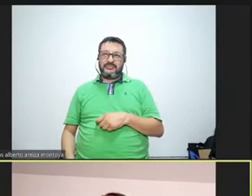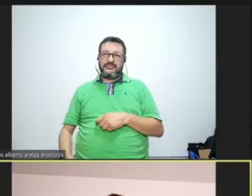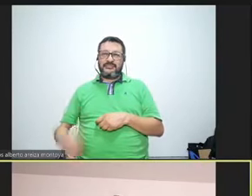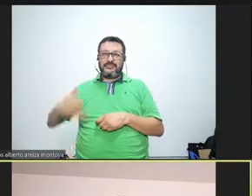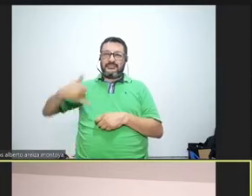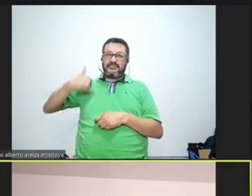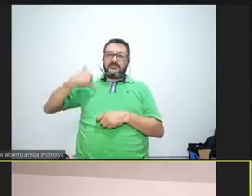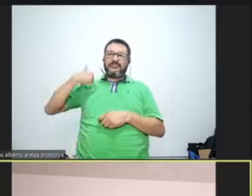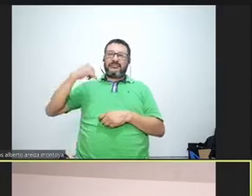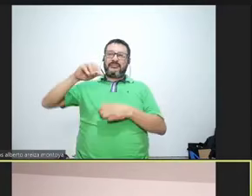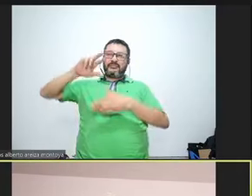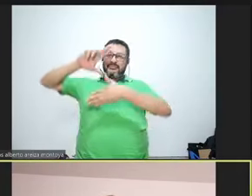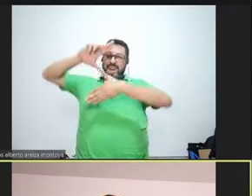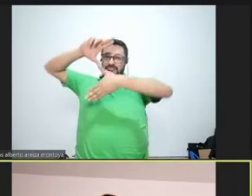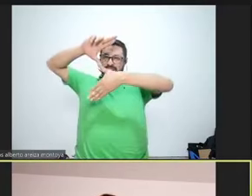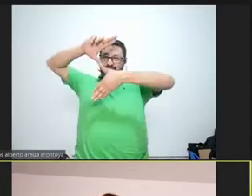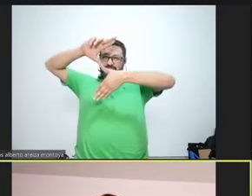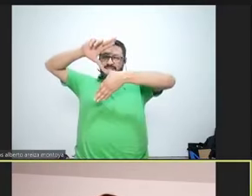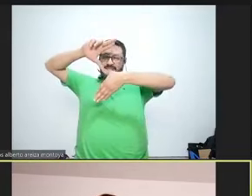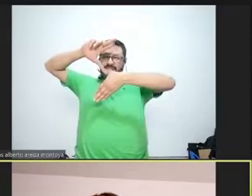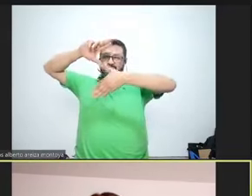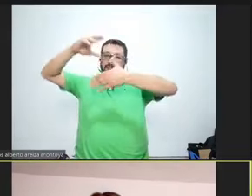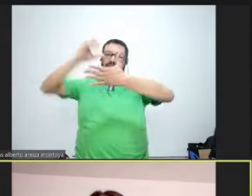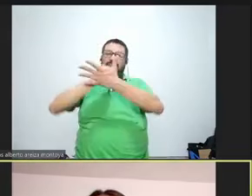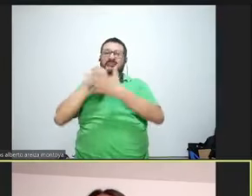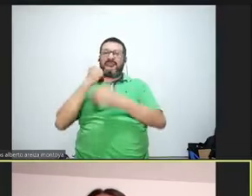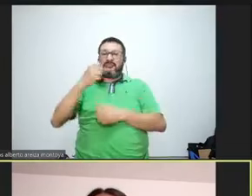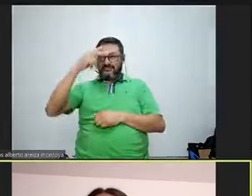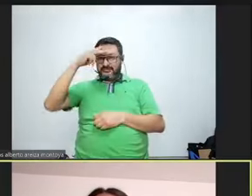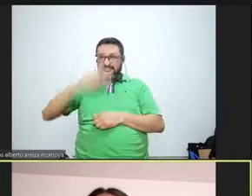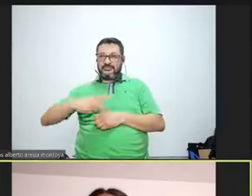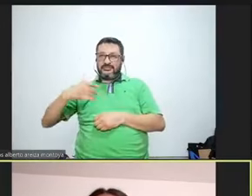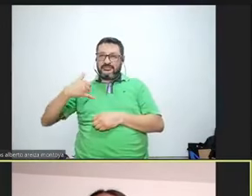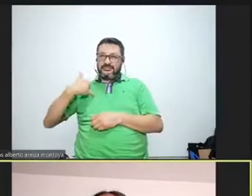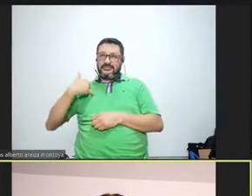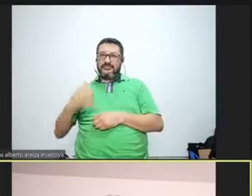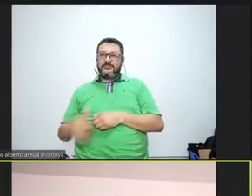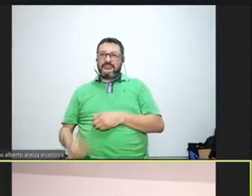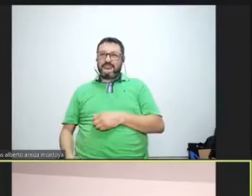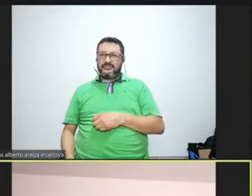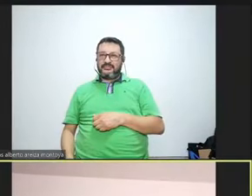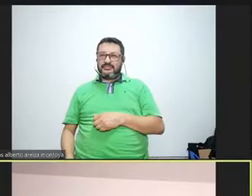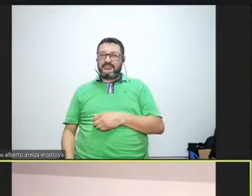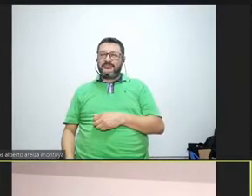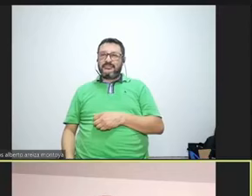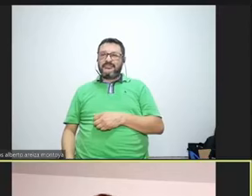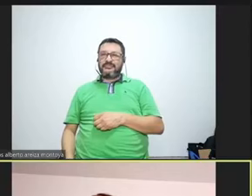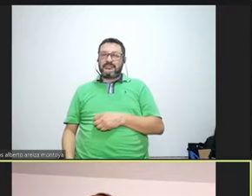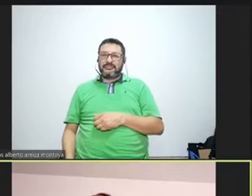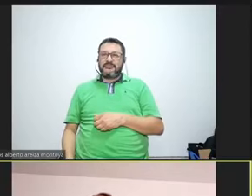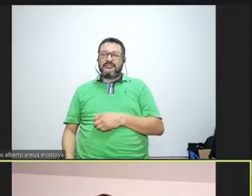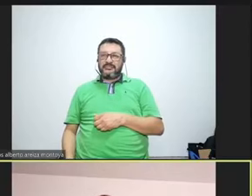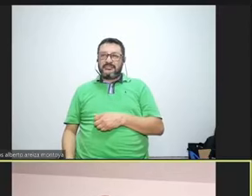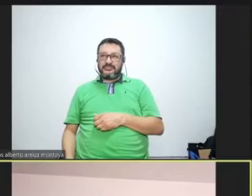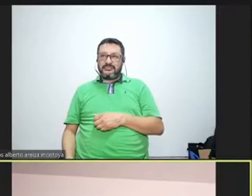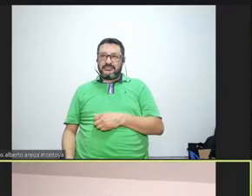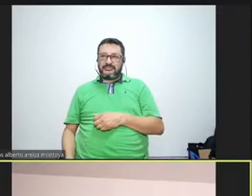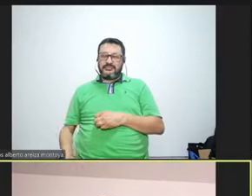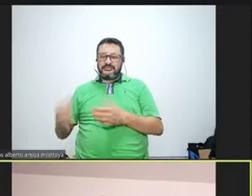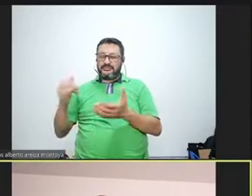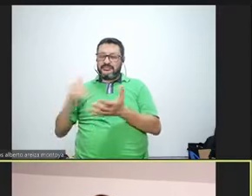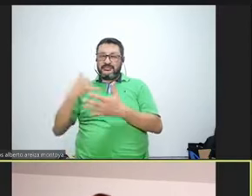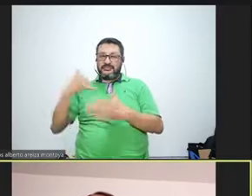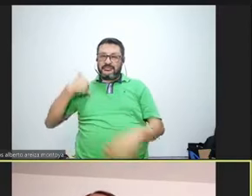juvenil en toda la historia. Y nunca en Colombia una juvenil había ganado pues